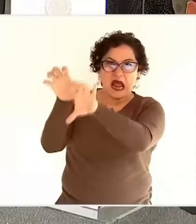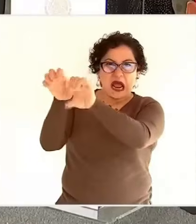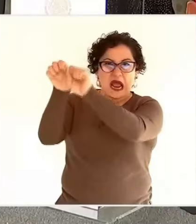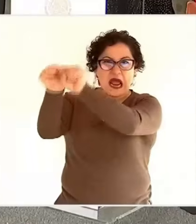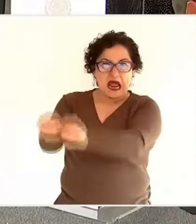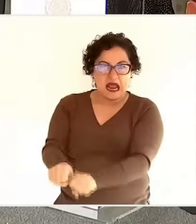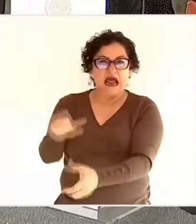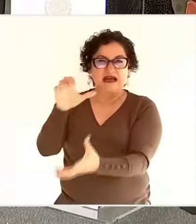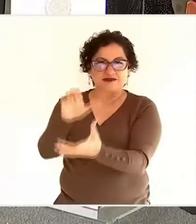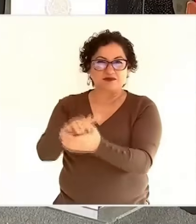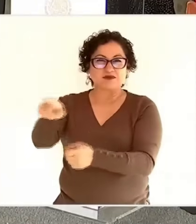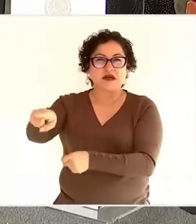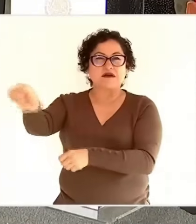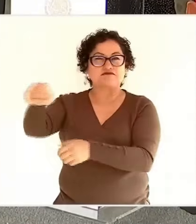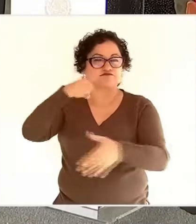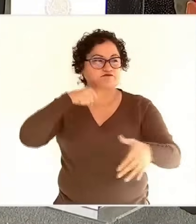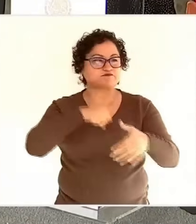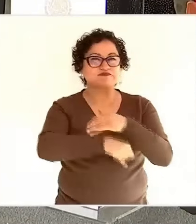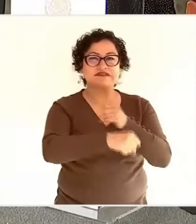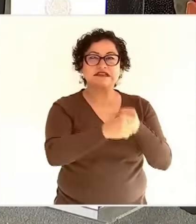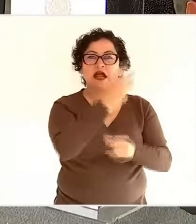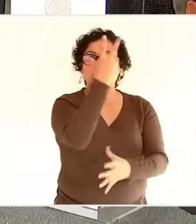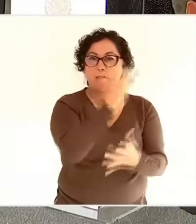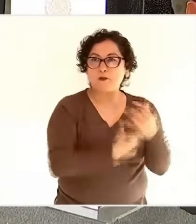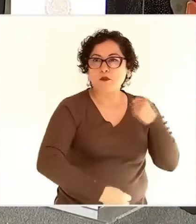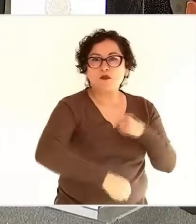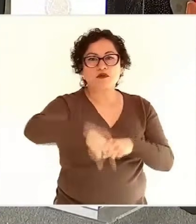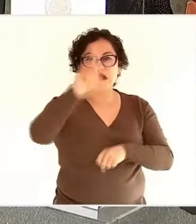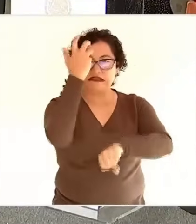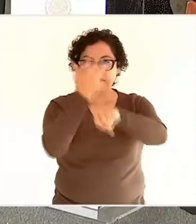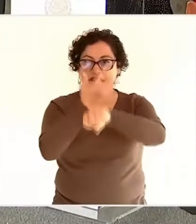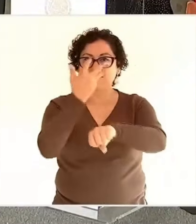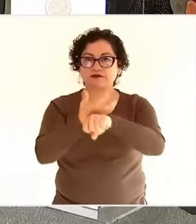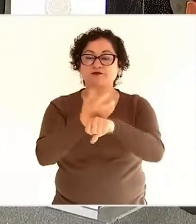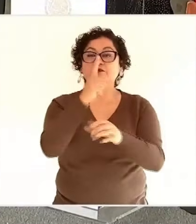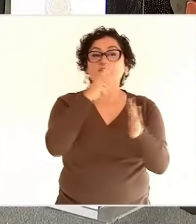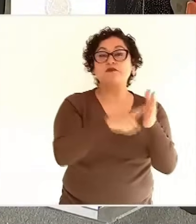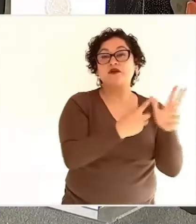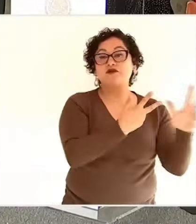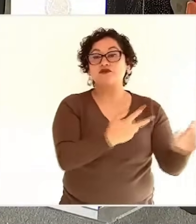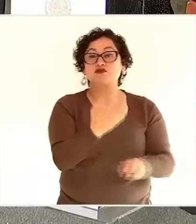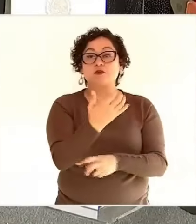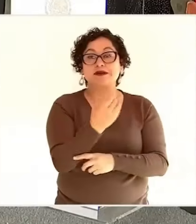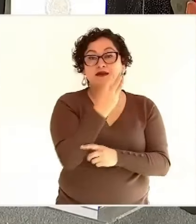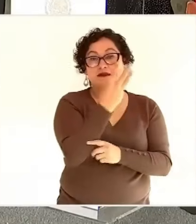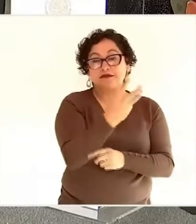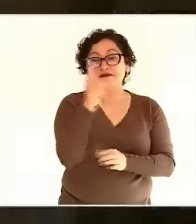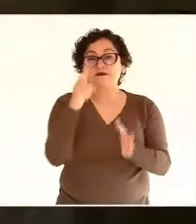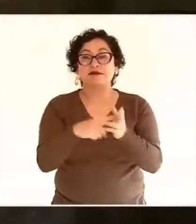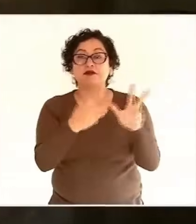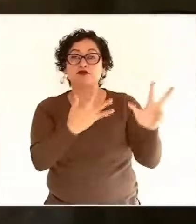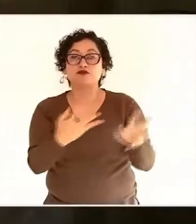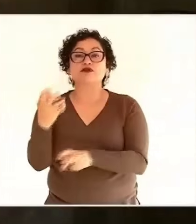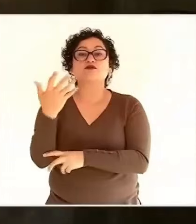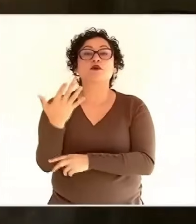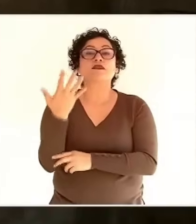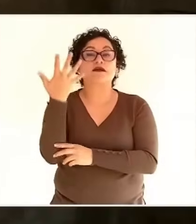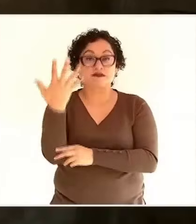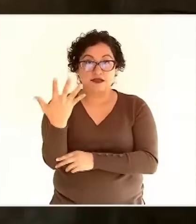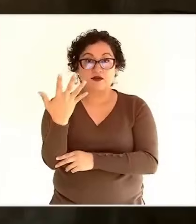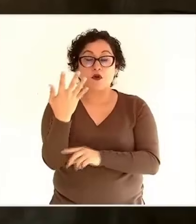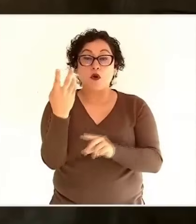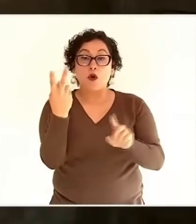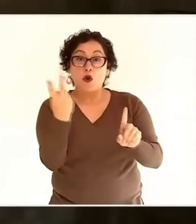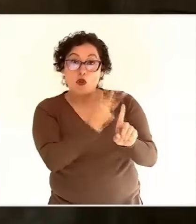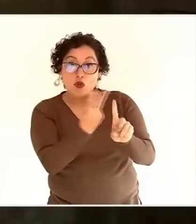vio forzado al exilio en Nueva Orleans. Entre 1853 y 1855, tanto Margarita